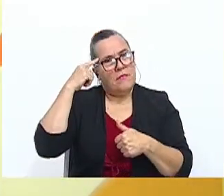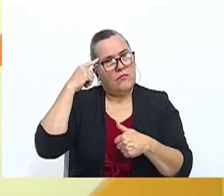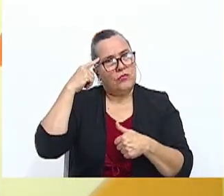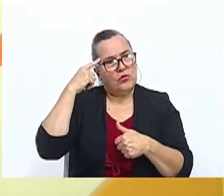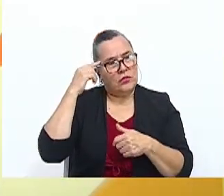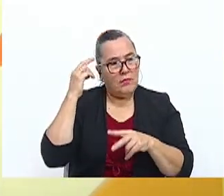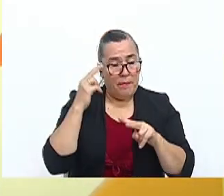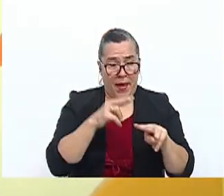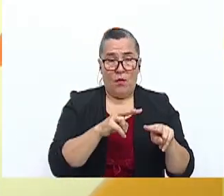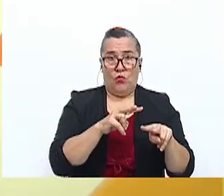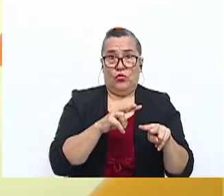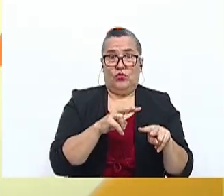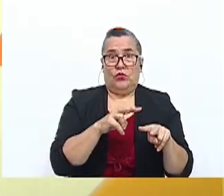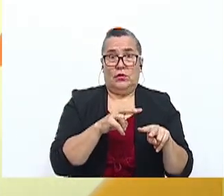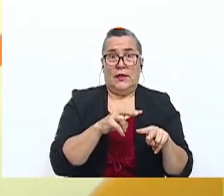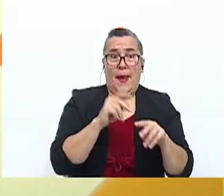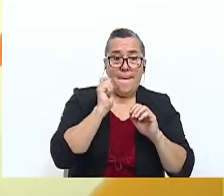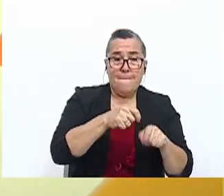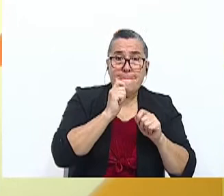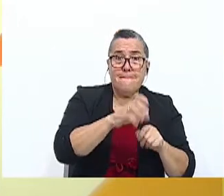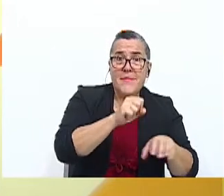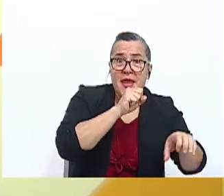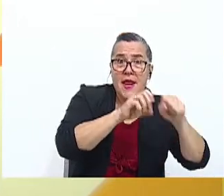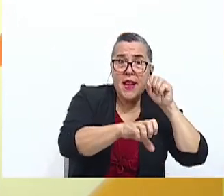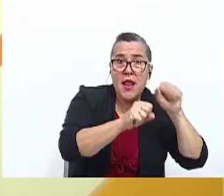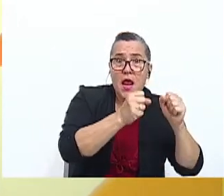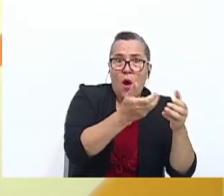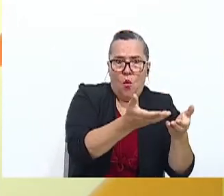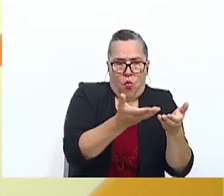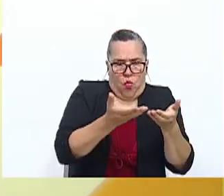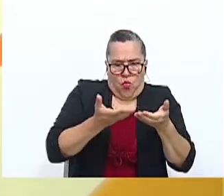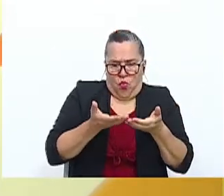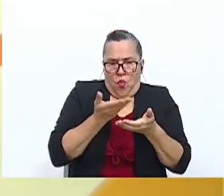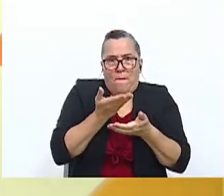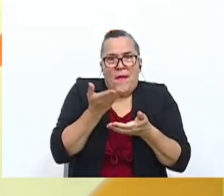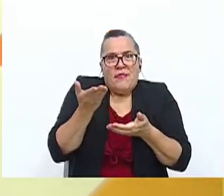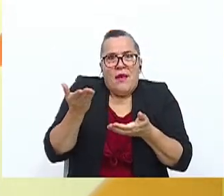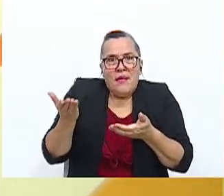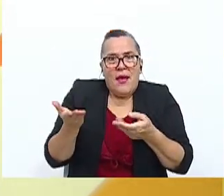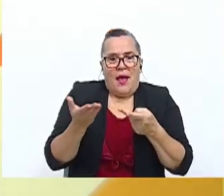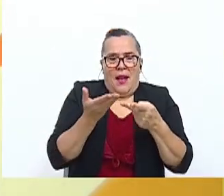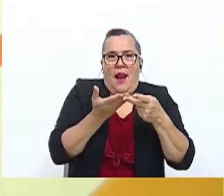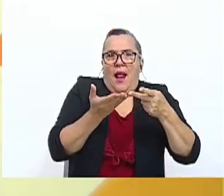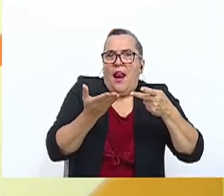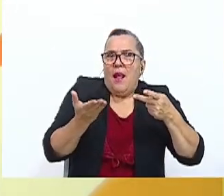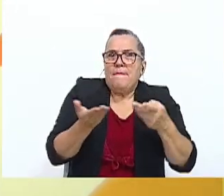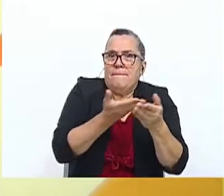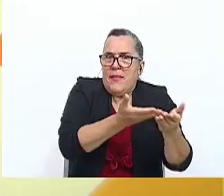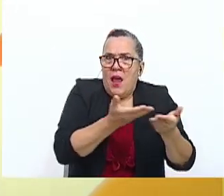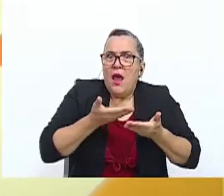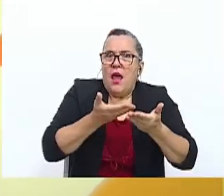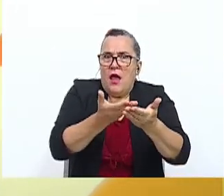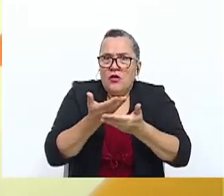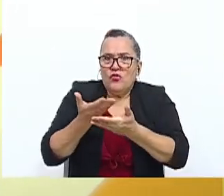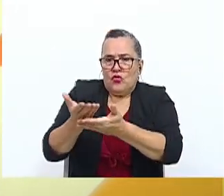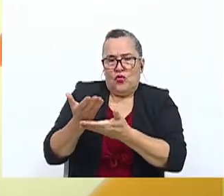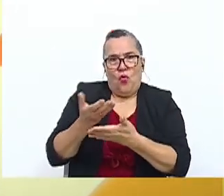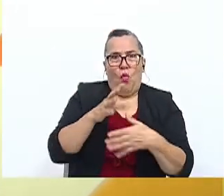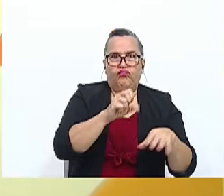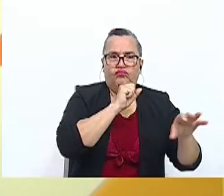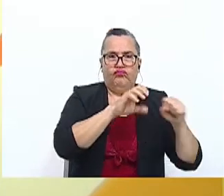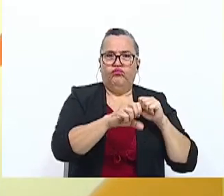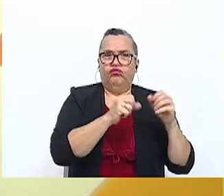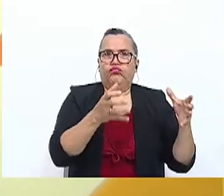minería nos da mucho material, mucho elemento, todo lo que nos rodea, ¿verdad?